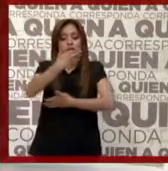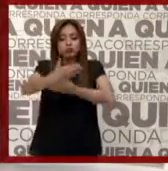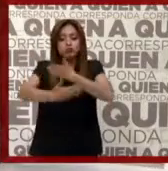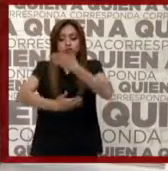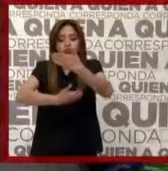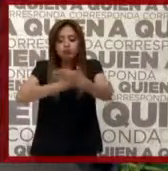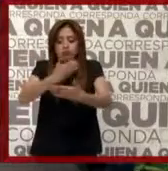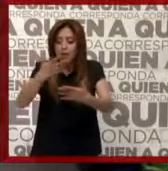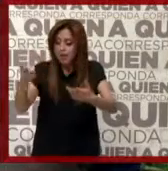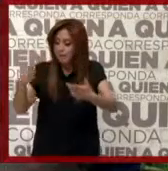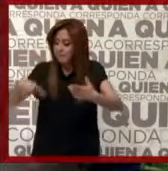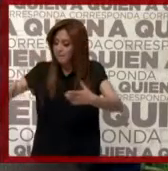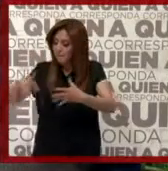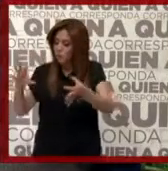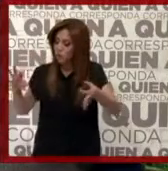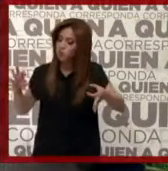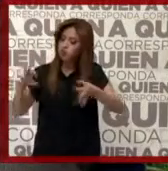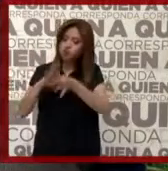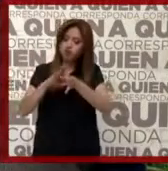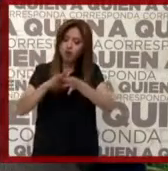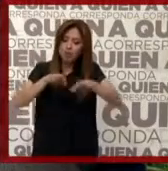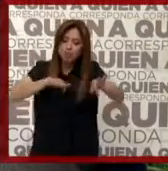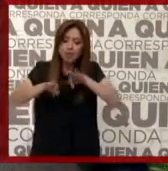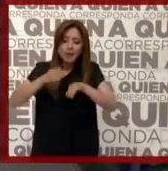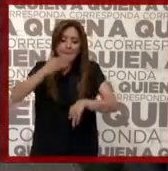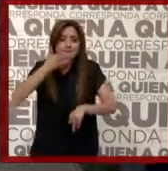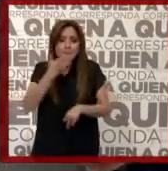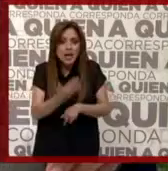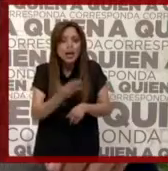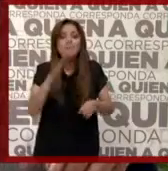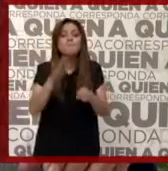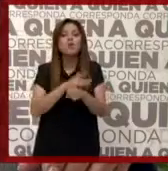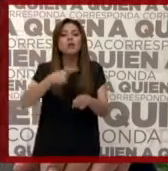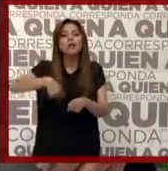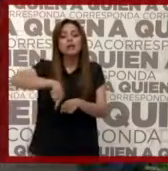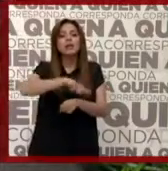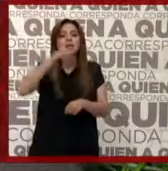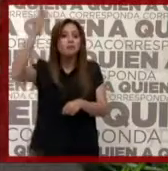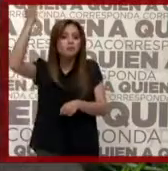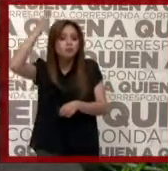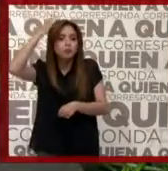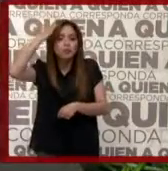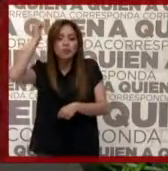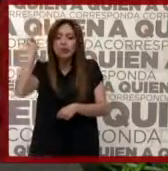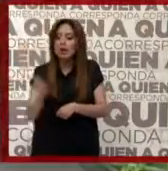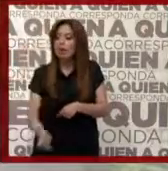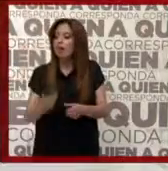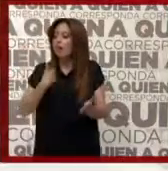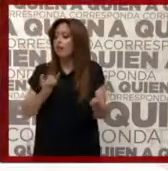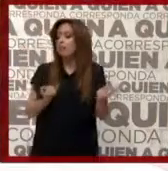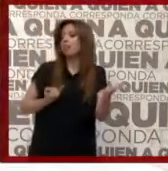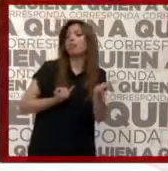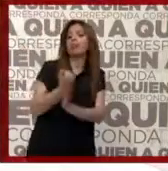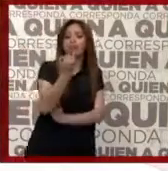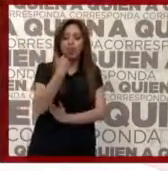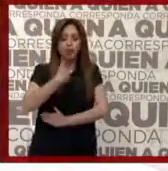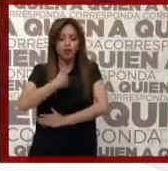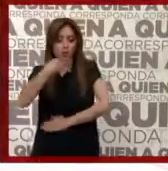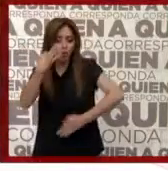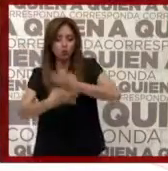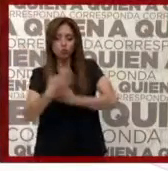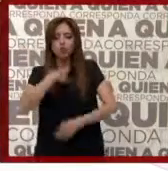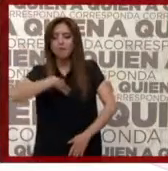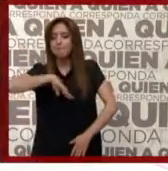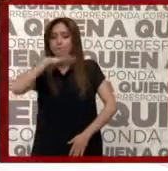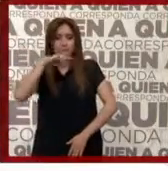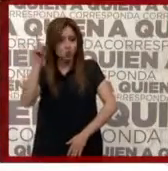y esto es muy bueno porque hoy ya estas autoridades no deciden sobre la base de argumentos jurídicos nada más si